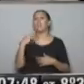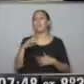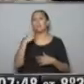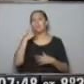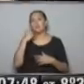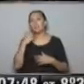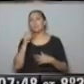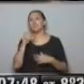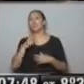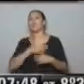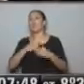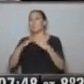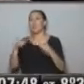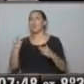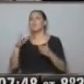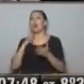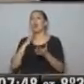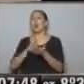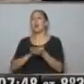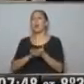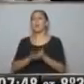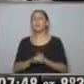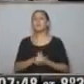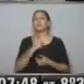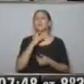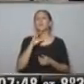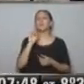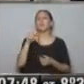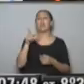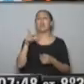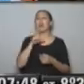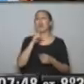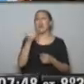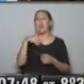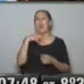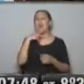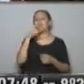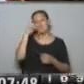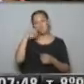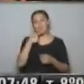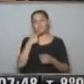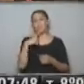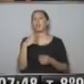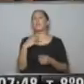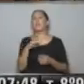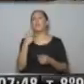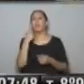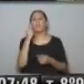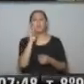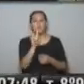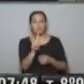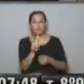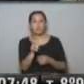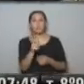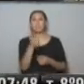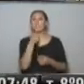de de la propiedad en el registro según adelantó Diego voo el titular lancés la la verificación va va a ser visual es decir